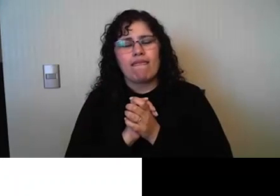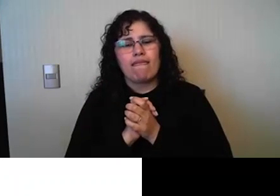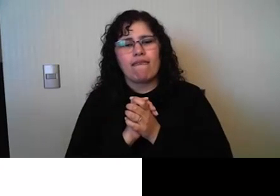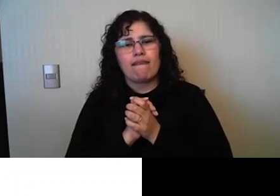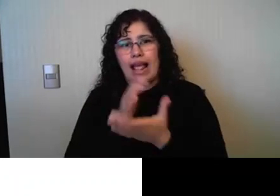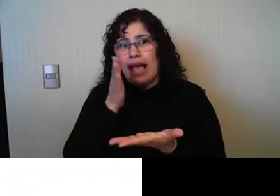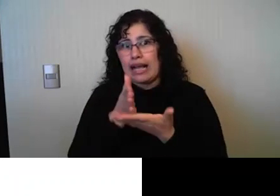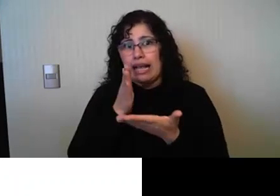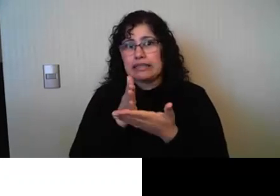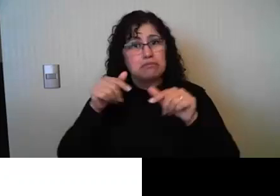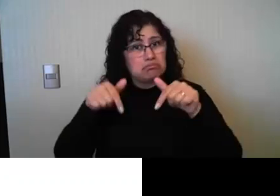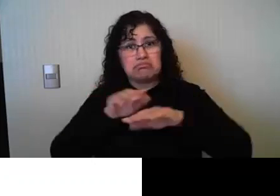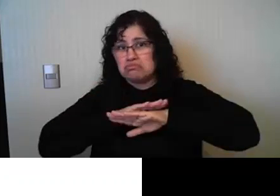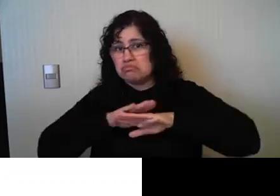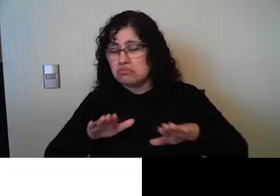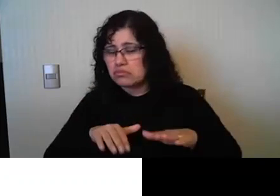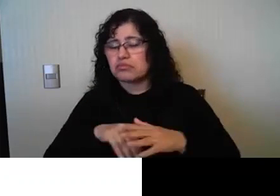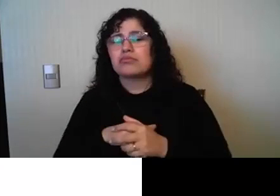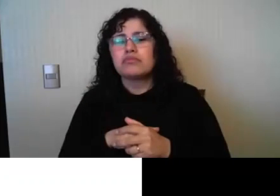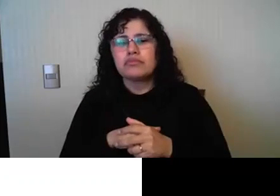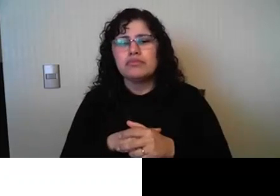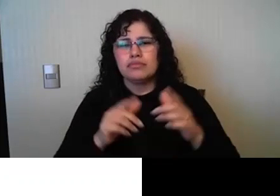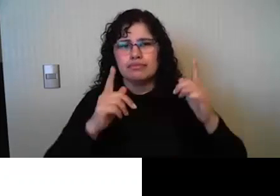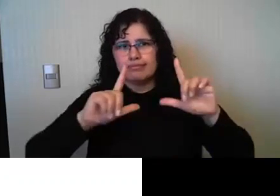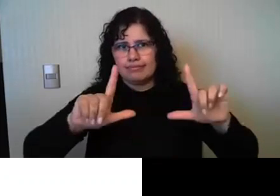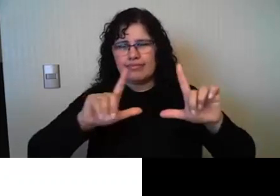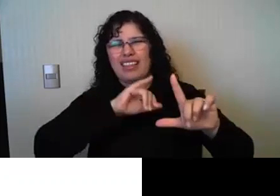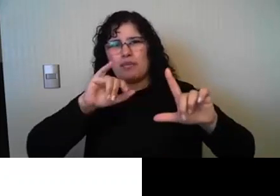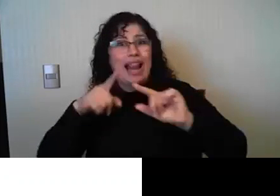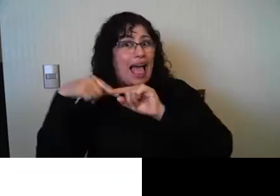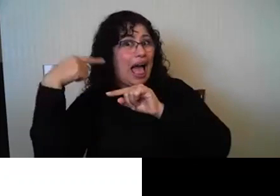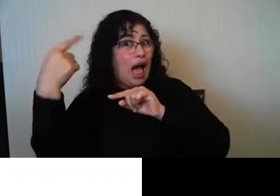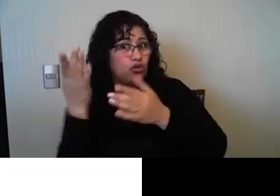clase hasta esta imagen y vamos a continuar la próxima.